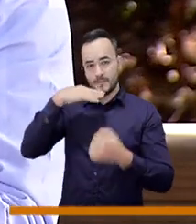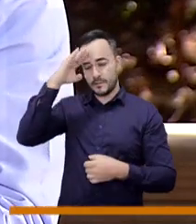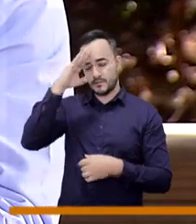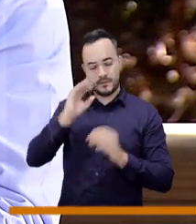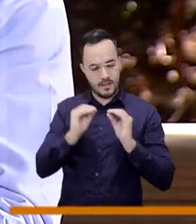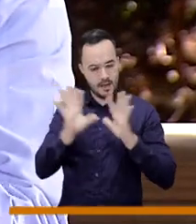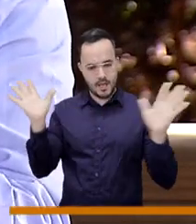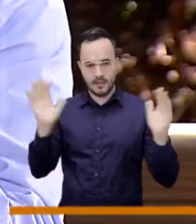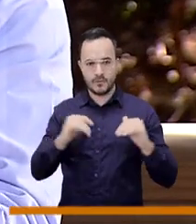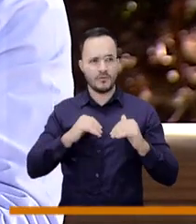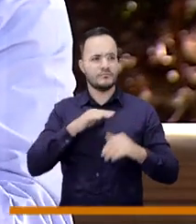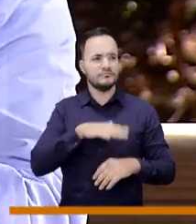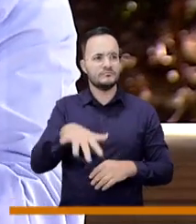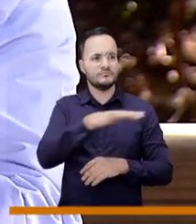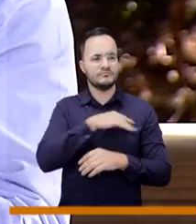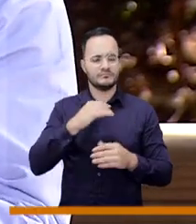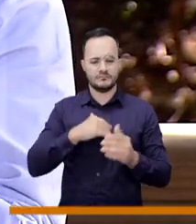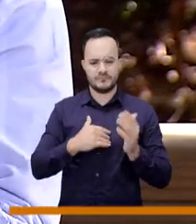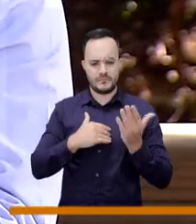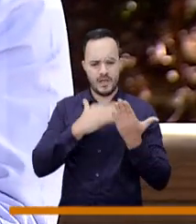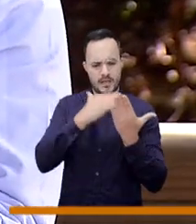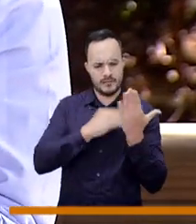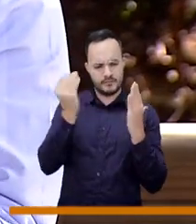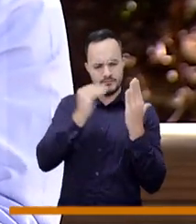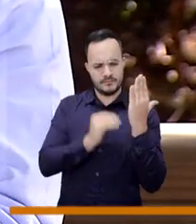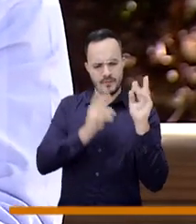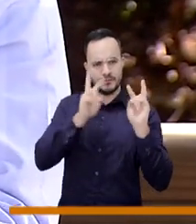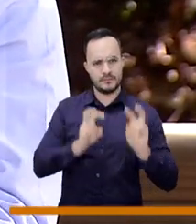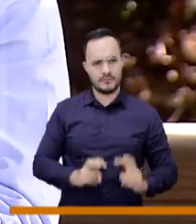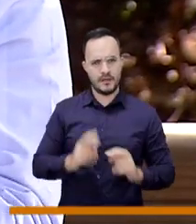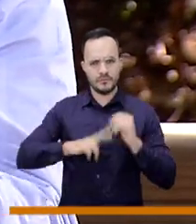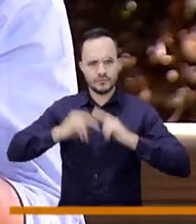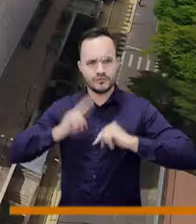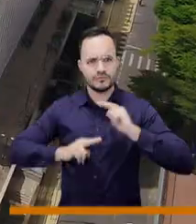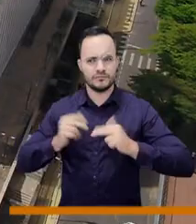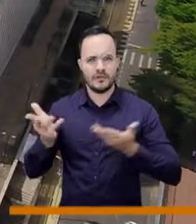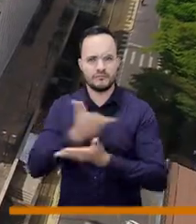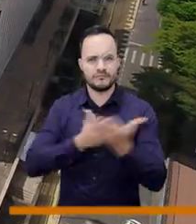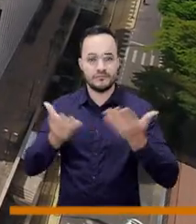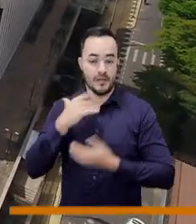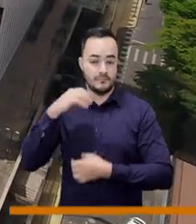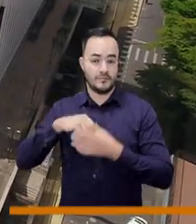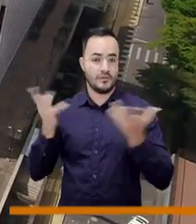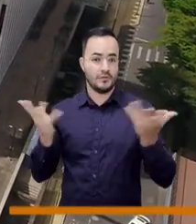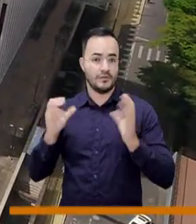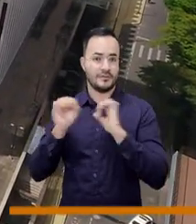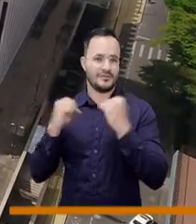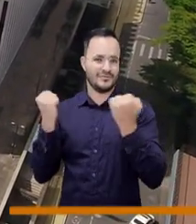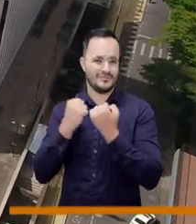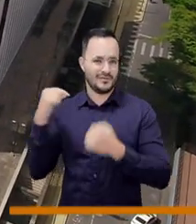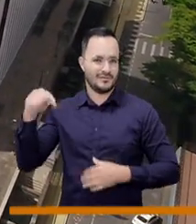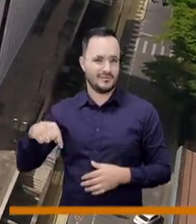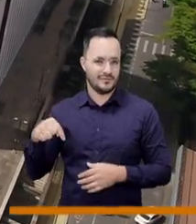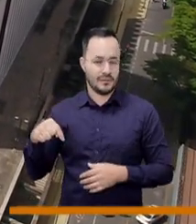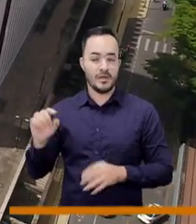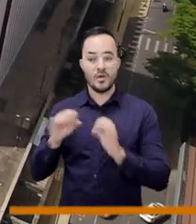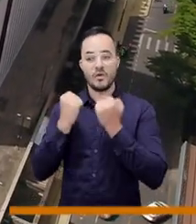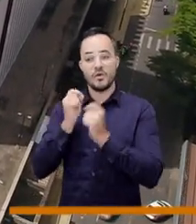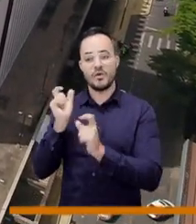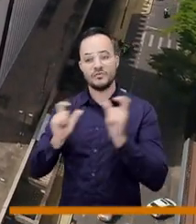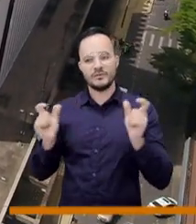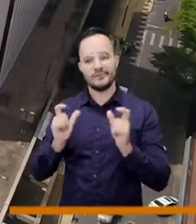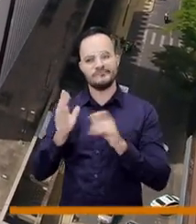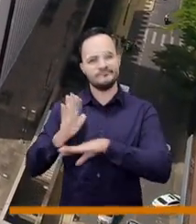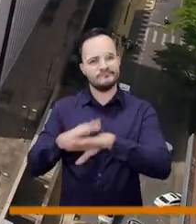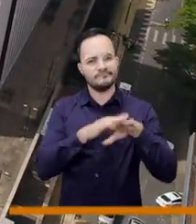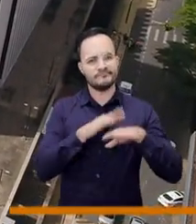la construcción de la agenda pública, de la agenda de discusión que la ciudad necesita sea discutida. Los